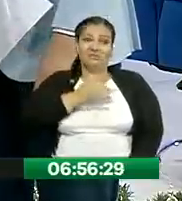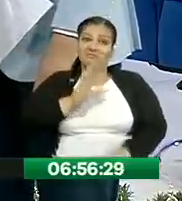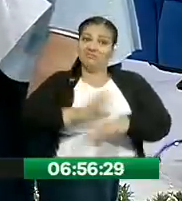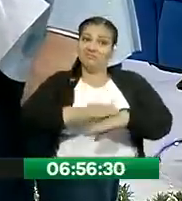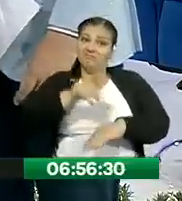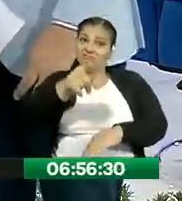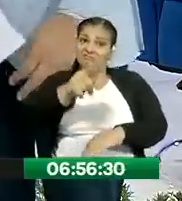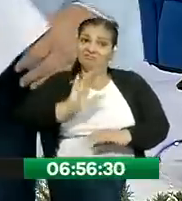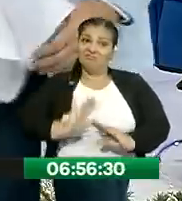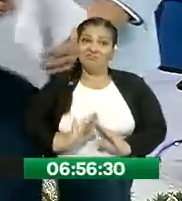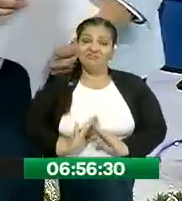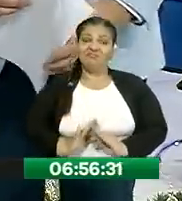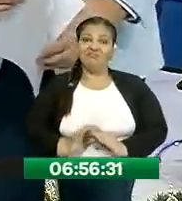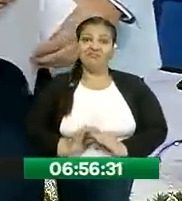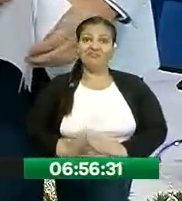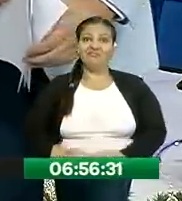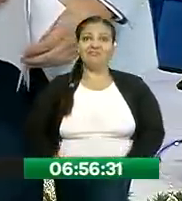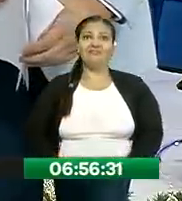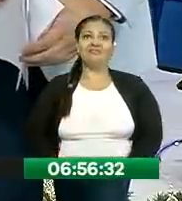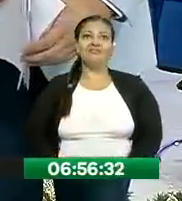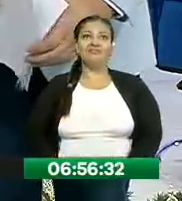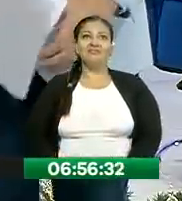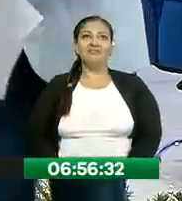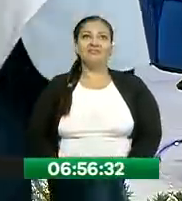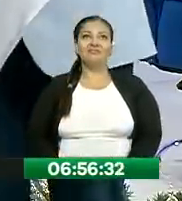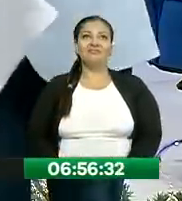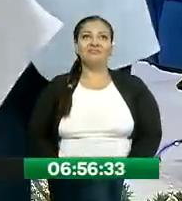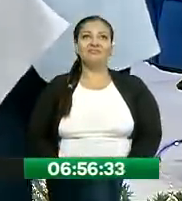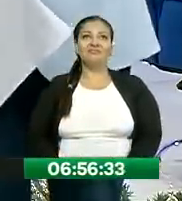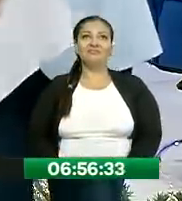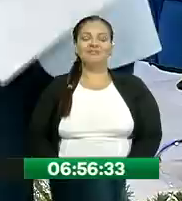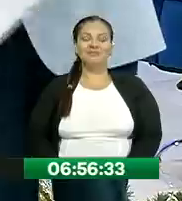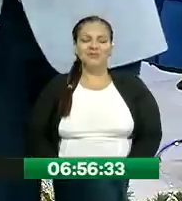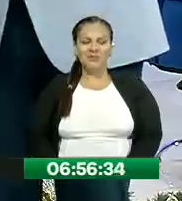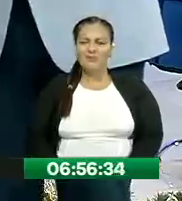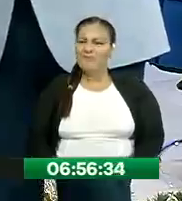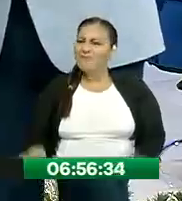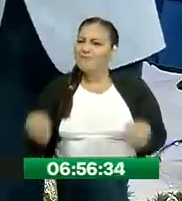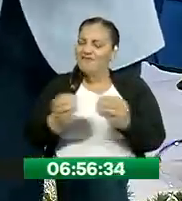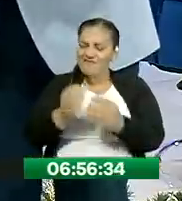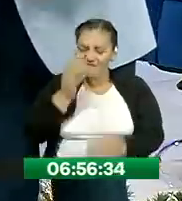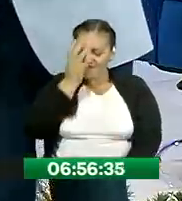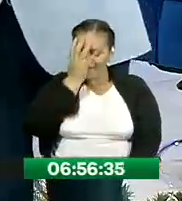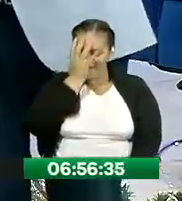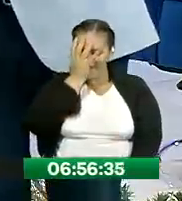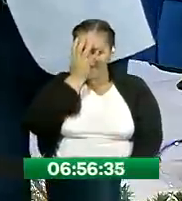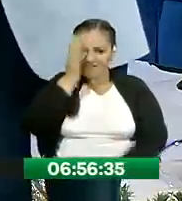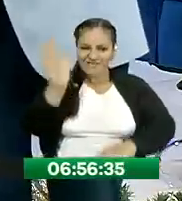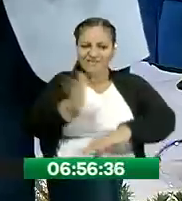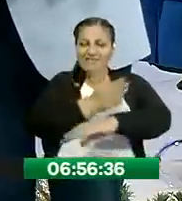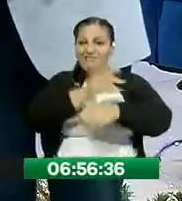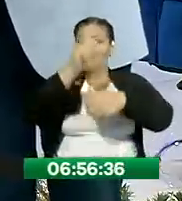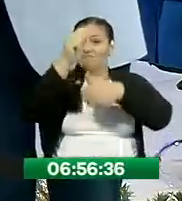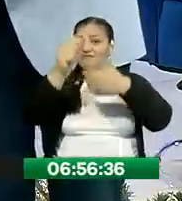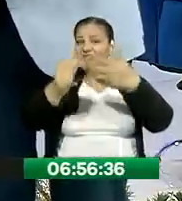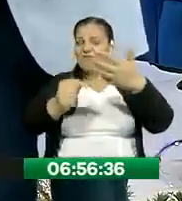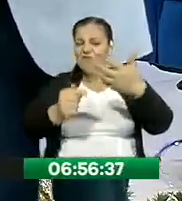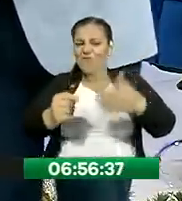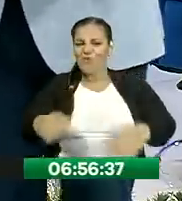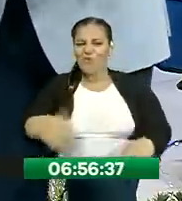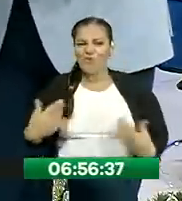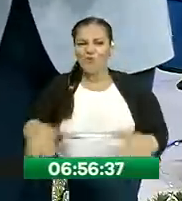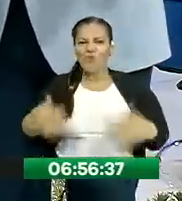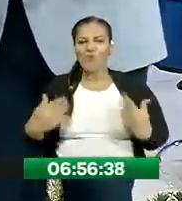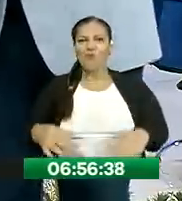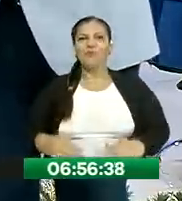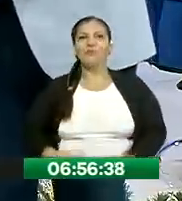esas peticiones. Ha pasado mucho tiempo. Completo, ¿no? Ya va Don Maquilón a ir